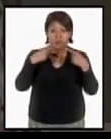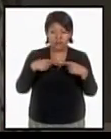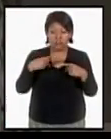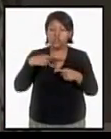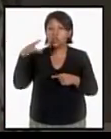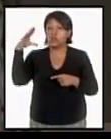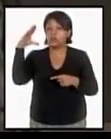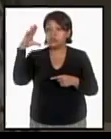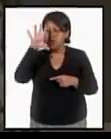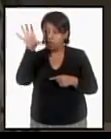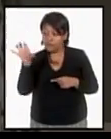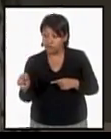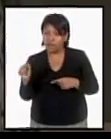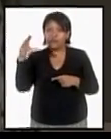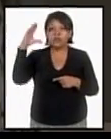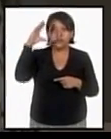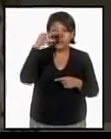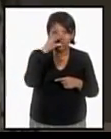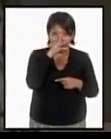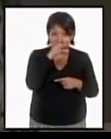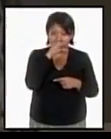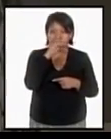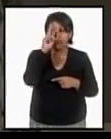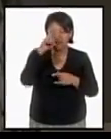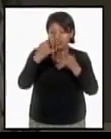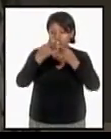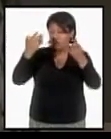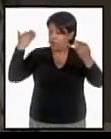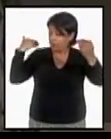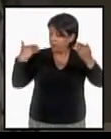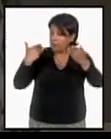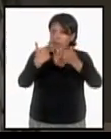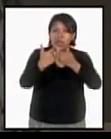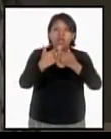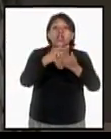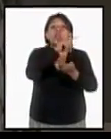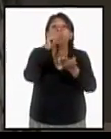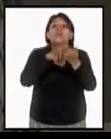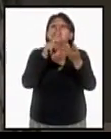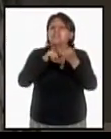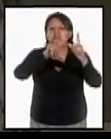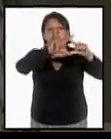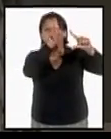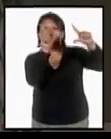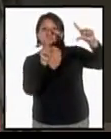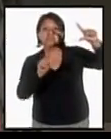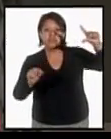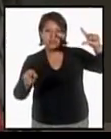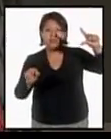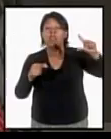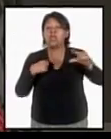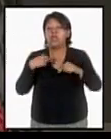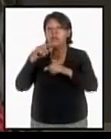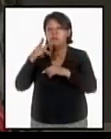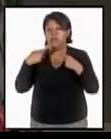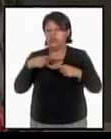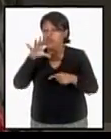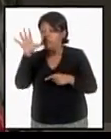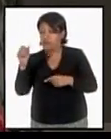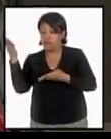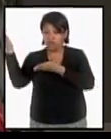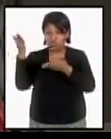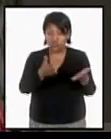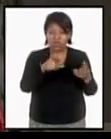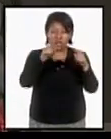los afrodescendientes históricamente están en todo el territorio de México. Es decir, llegaron africanos a Guanajuato,